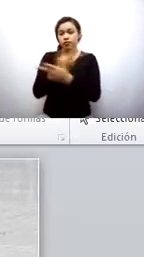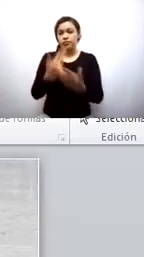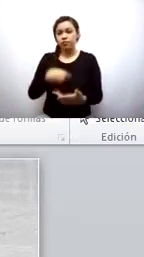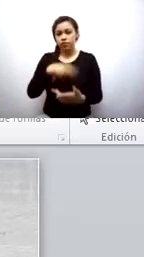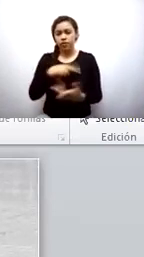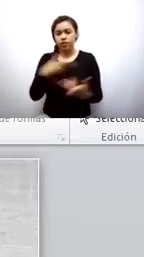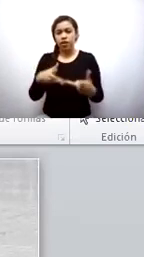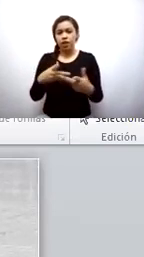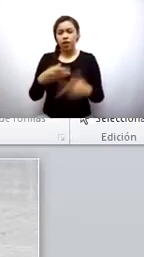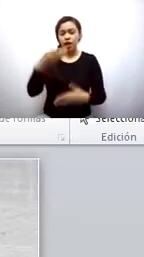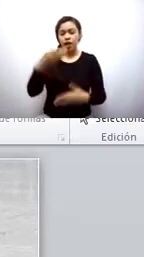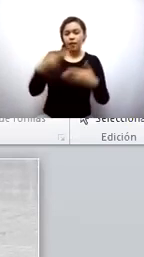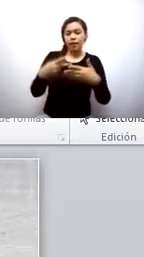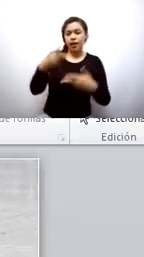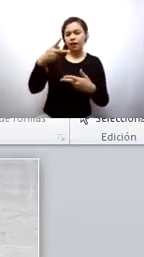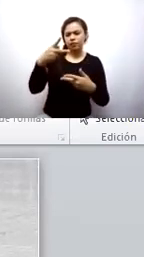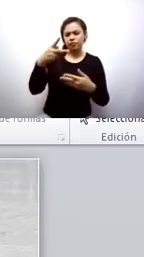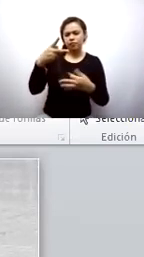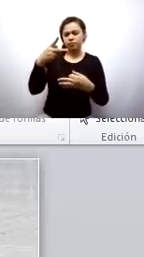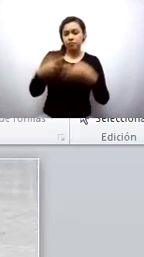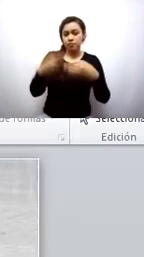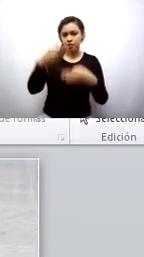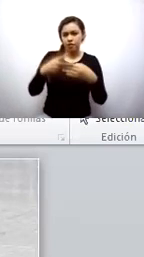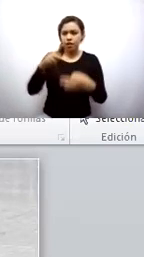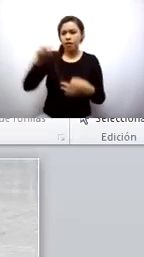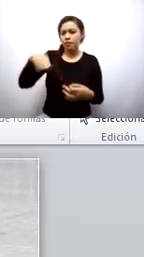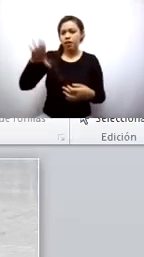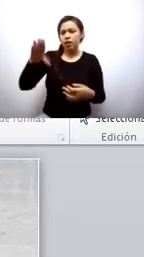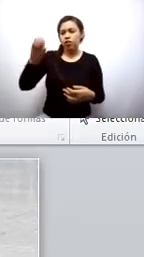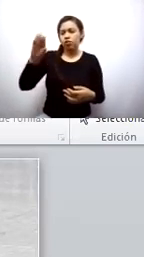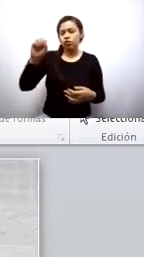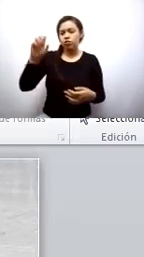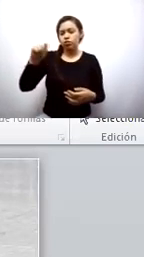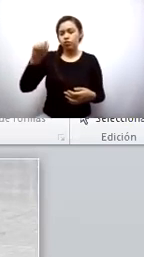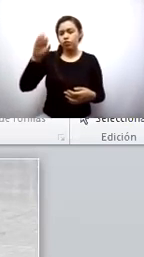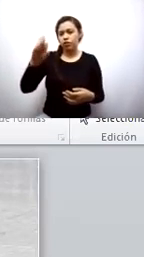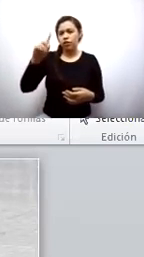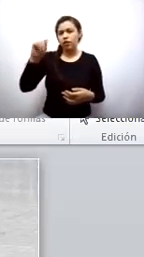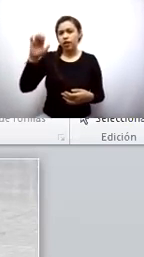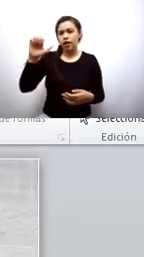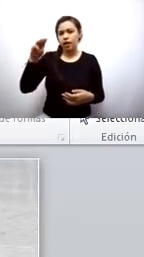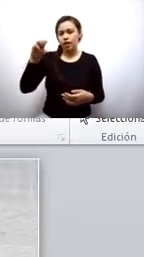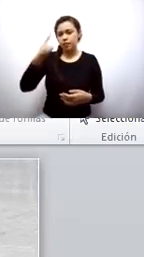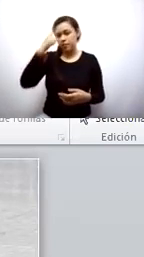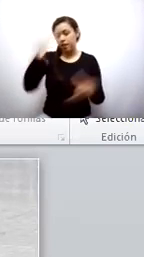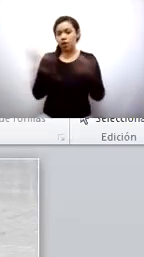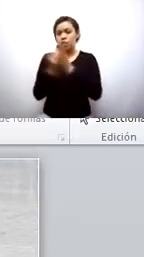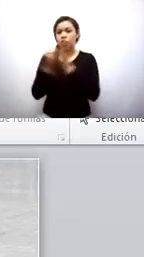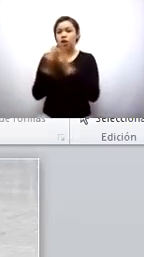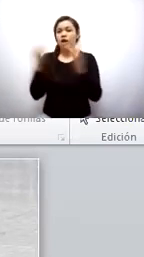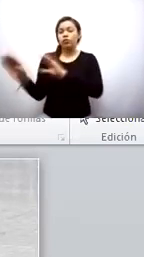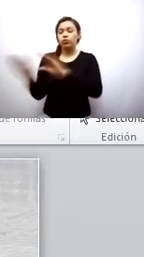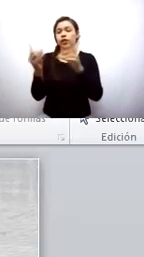plataforma de Microsoft Teams y de la formación en actividades de capacitación a distancia. ¿Qué